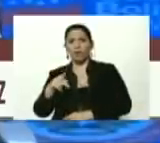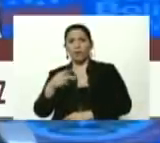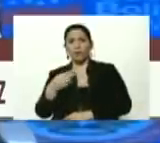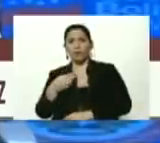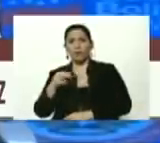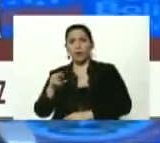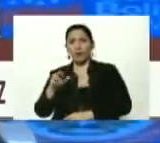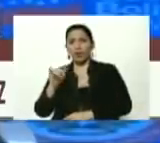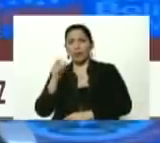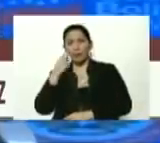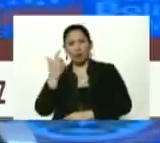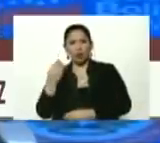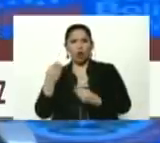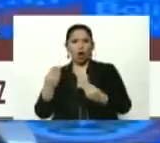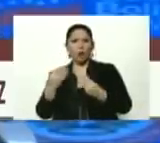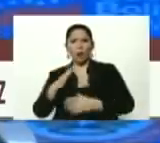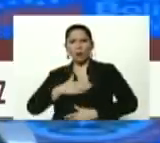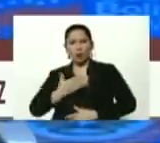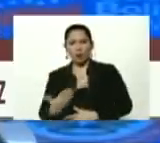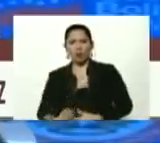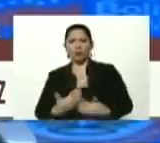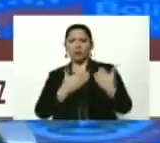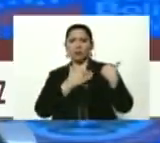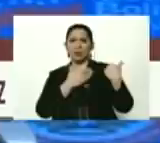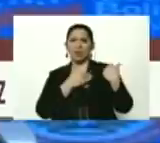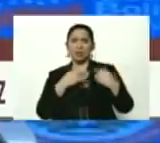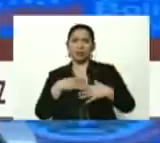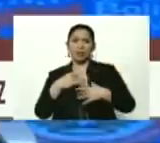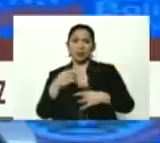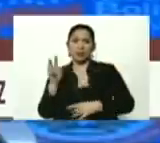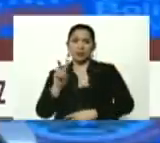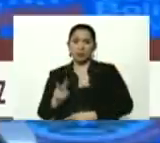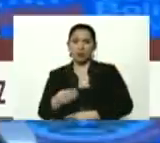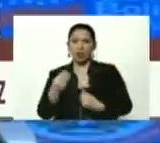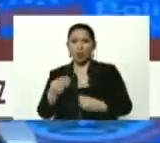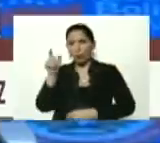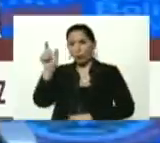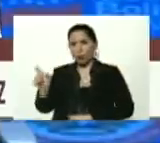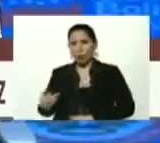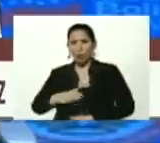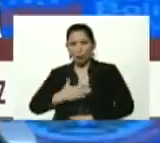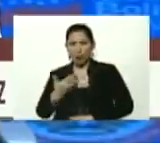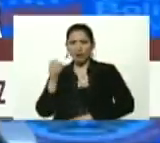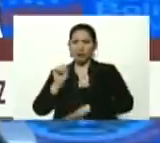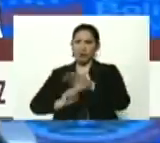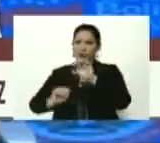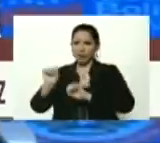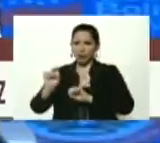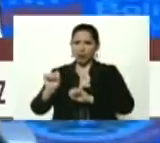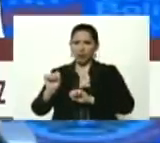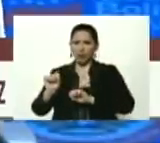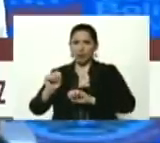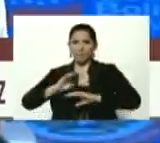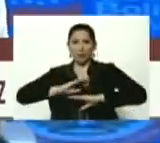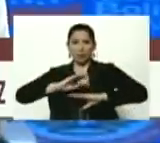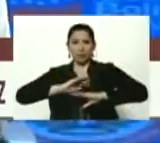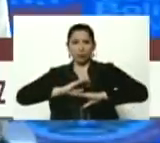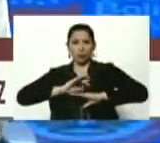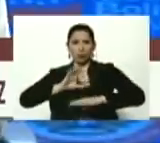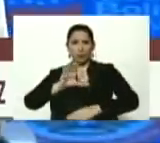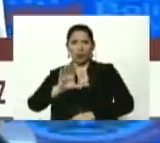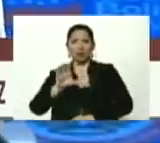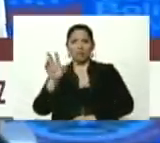representar los intereses de Venezuela? ¿Cómo puede él defender el patrimonio de la